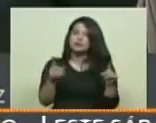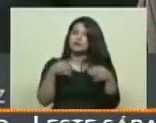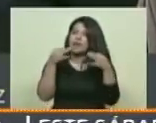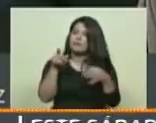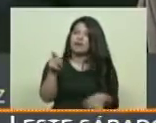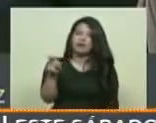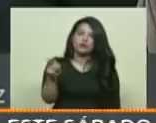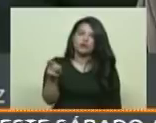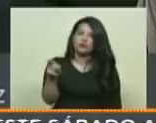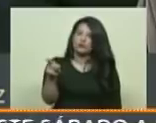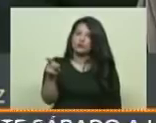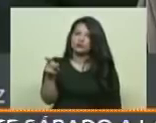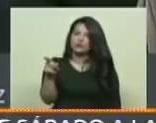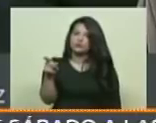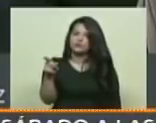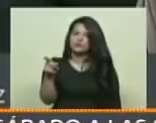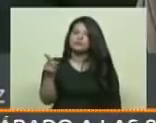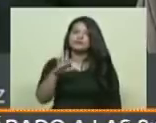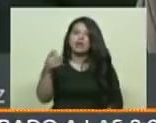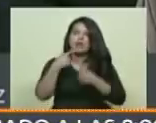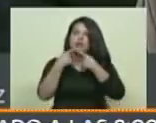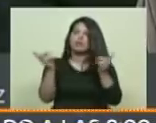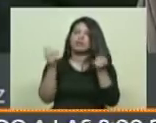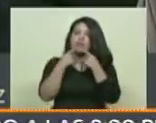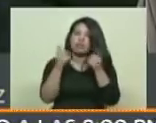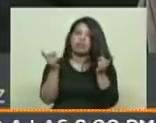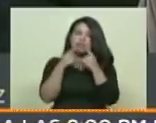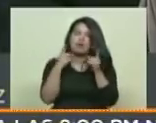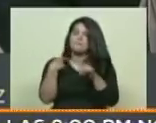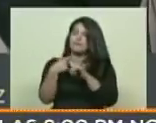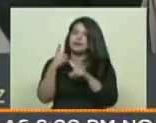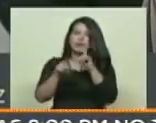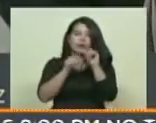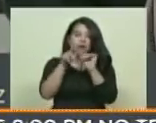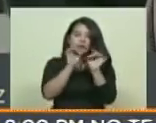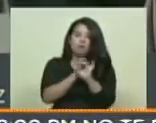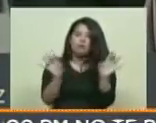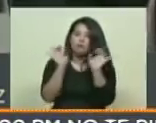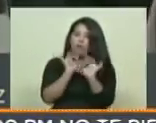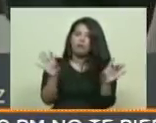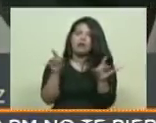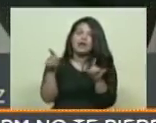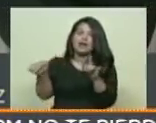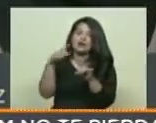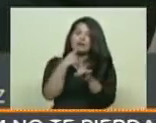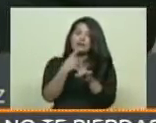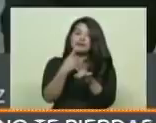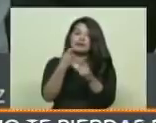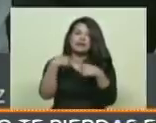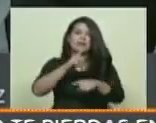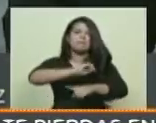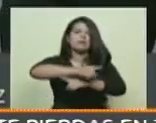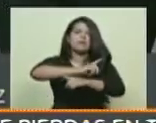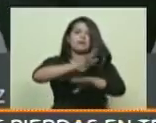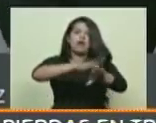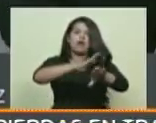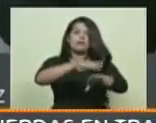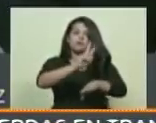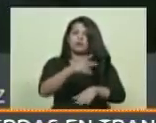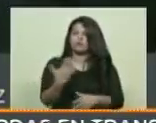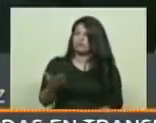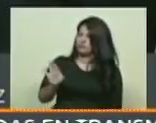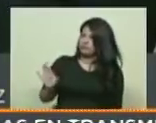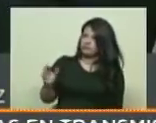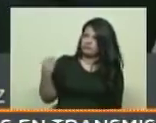persistentemente hacen declaraciones, hacen uso del Twitter para pretender dar órdenes a Venezuela. En